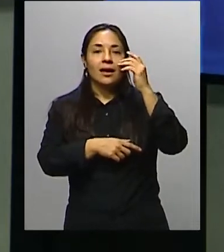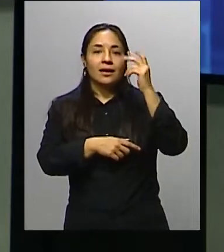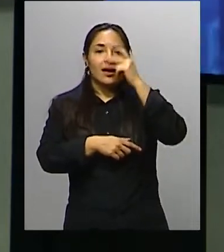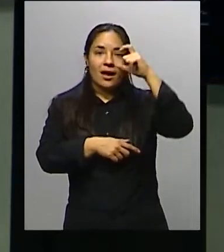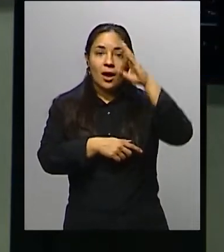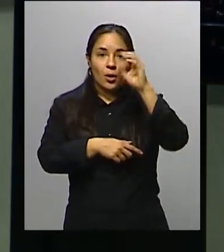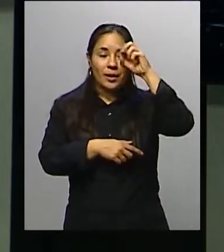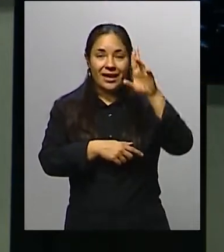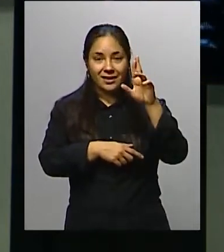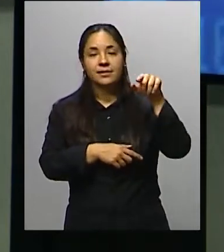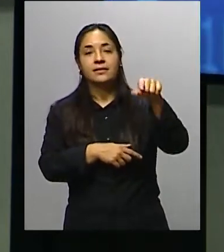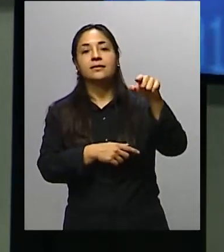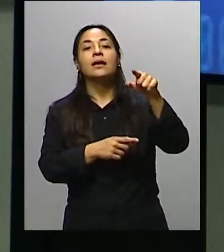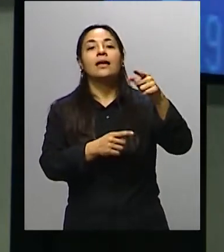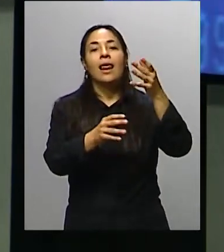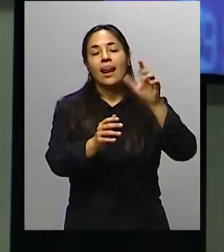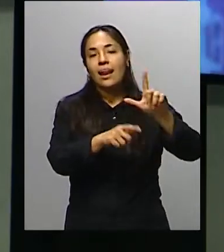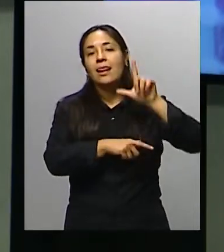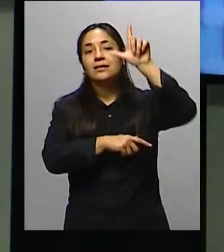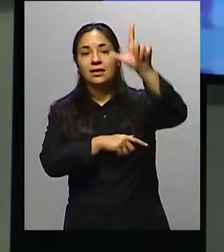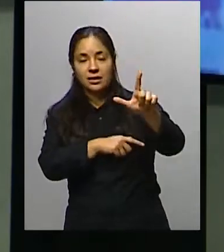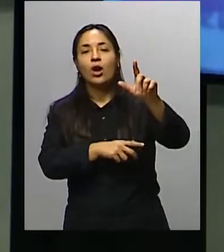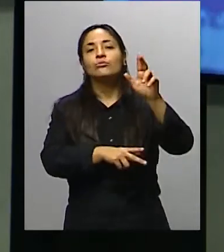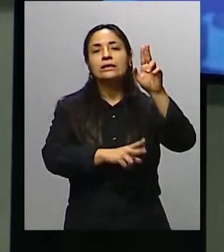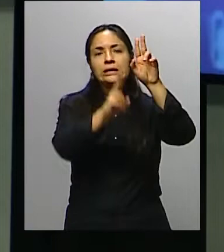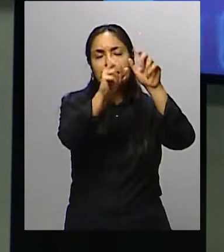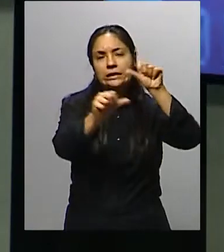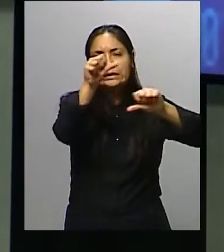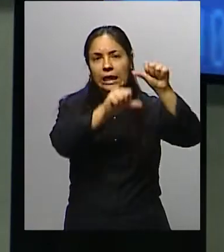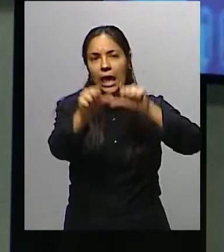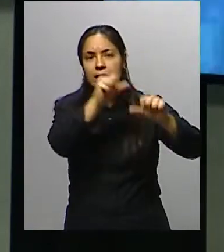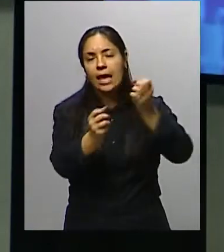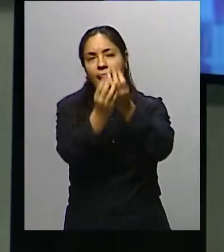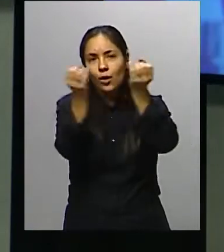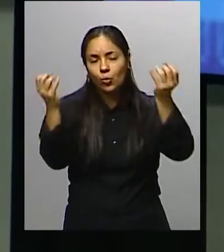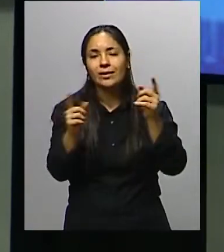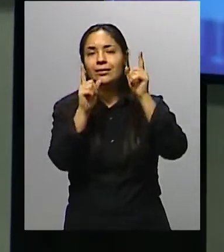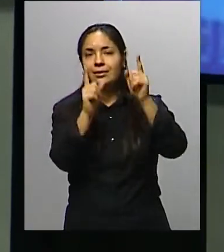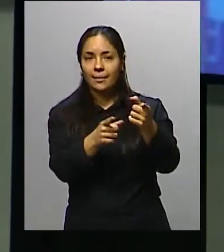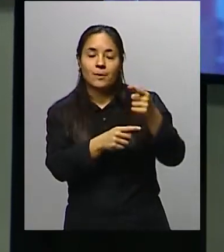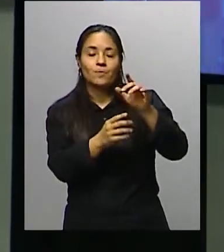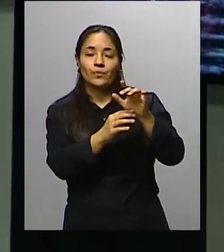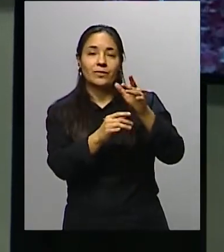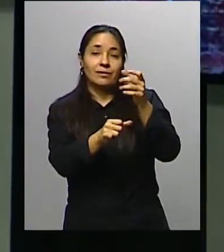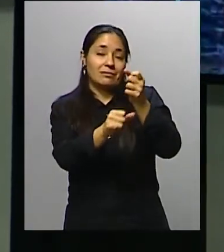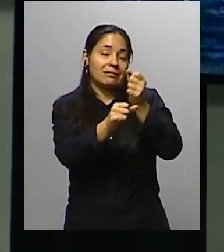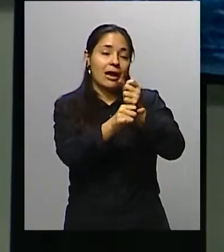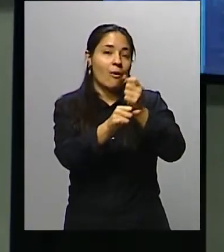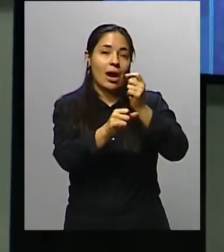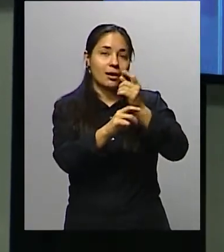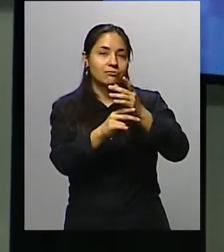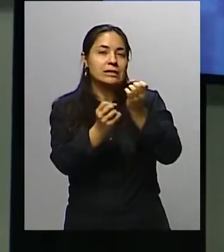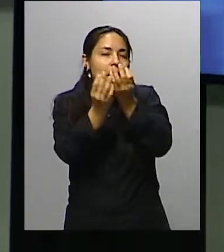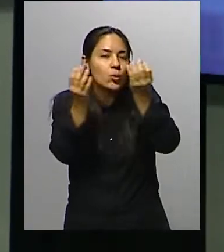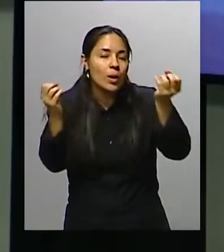en Biología, profesor de Ciencias Naturales y coordinador del programa Humedales de Cuyo y Alto Andinos. ¿Cómo estás, Eber?